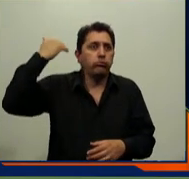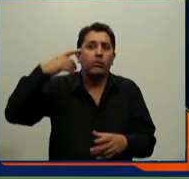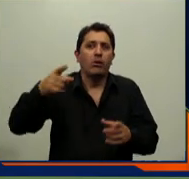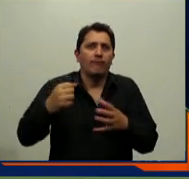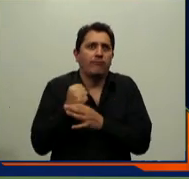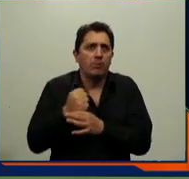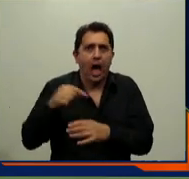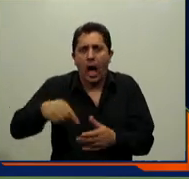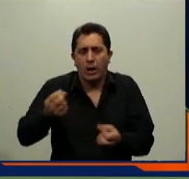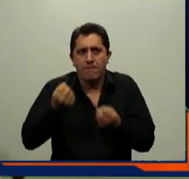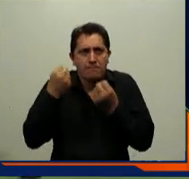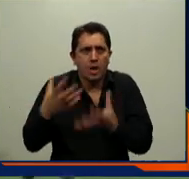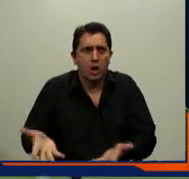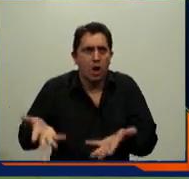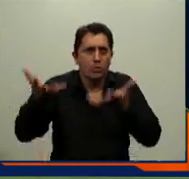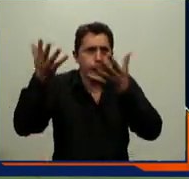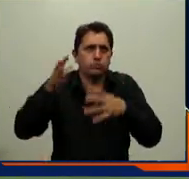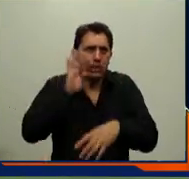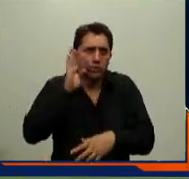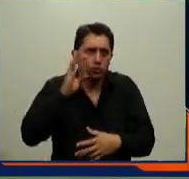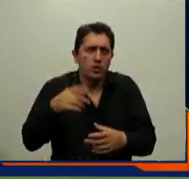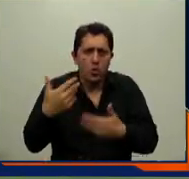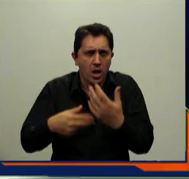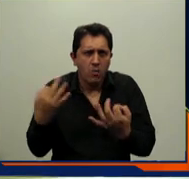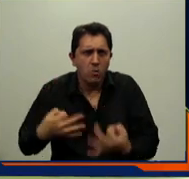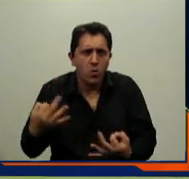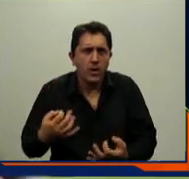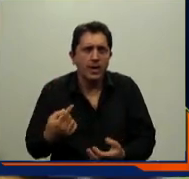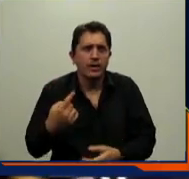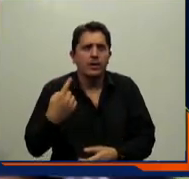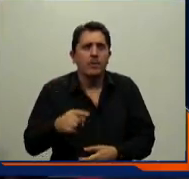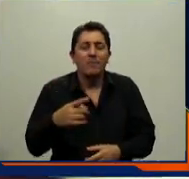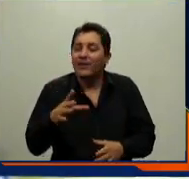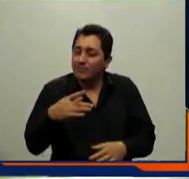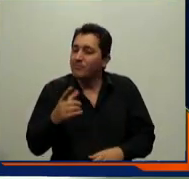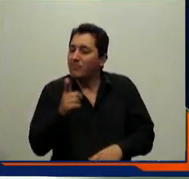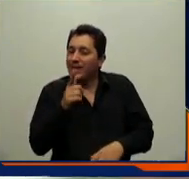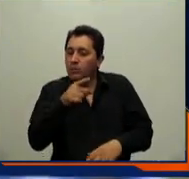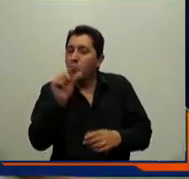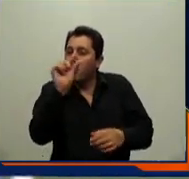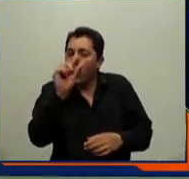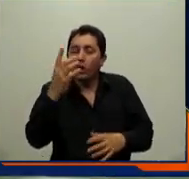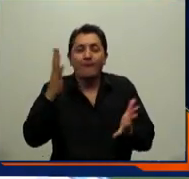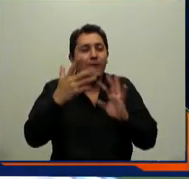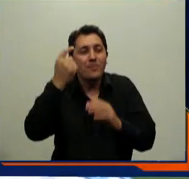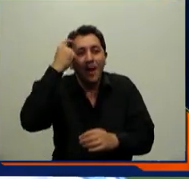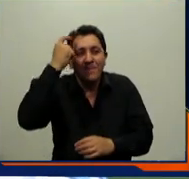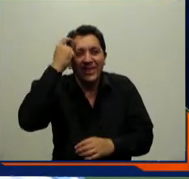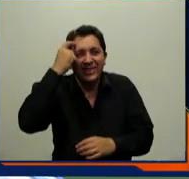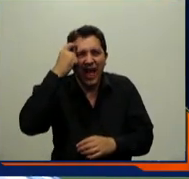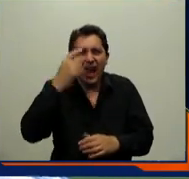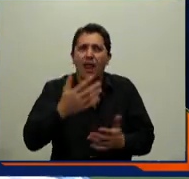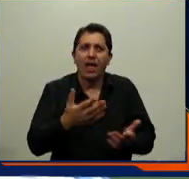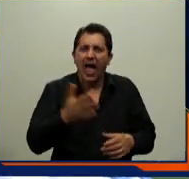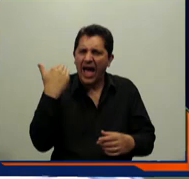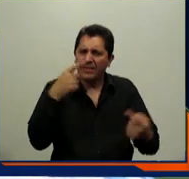atrás, creció muchísimo, está jugando muy bien, pero quizás también hay un poco de mental, me parece, en el partido, porque hemos jugado varios